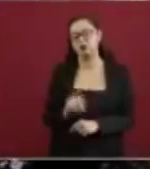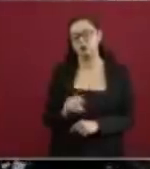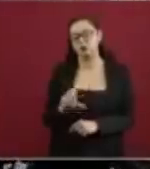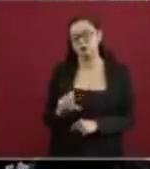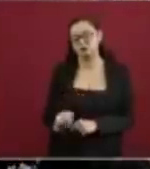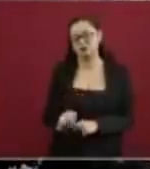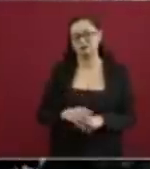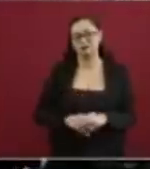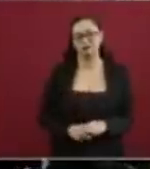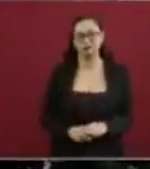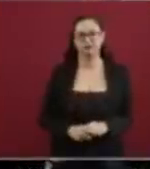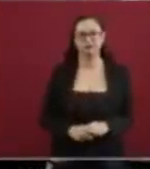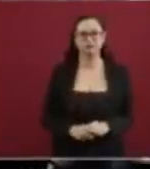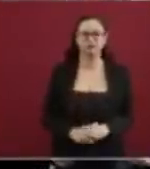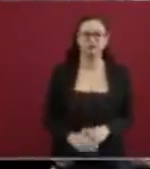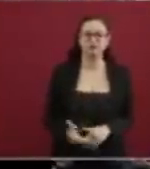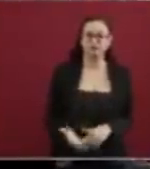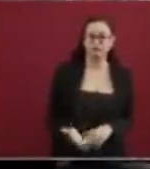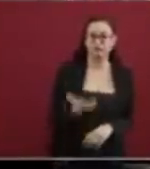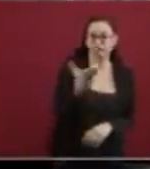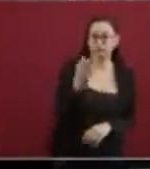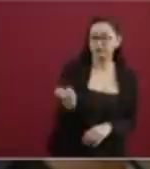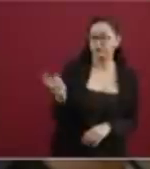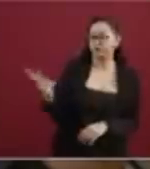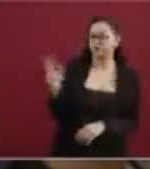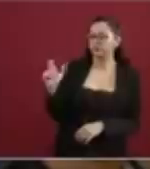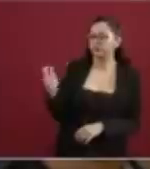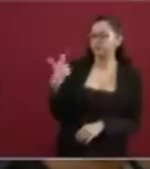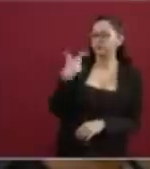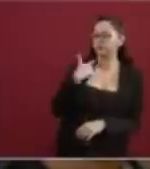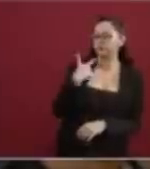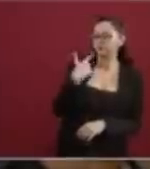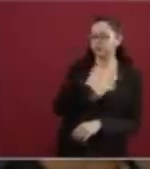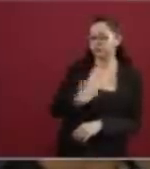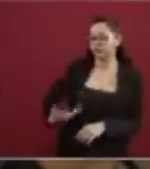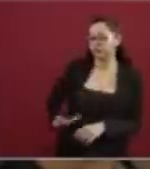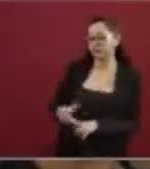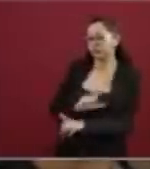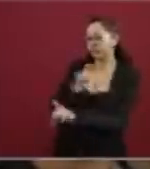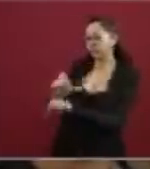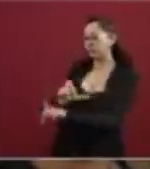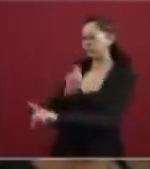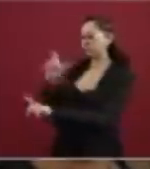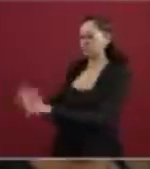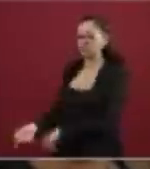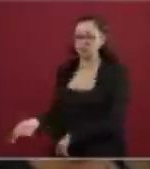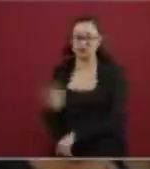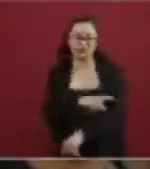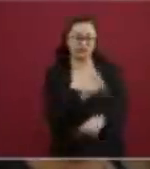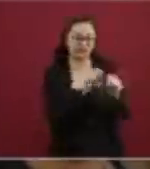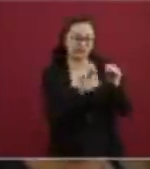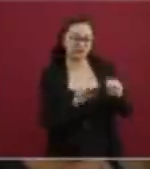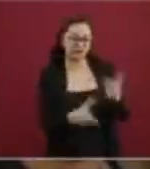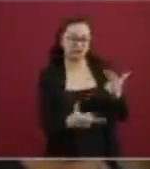Mientras se ofrece seguridad a dos expresidentes, las cifras del Sistema Nacional de Seguridad señalan que hay una